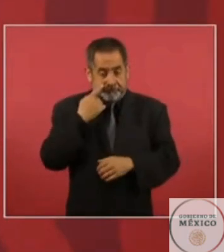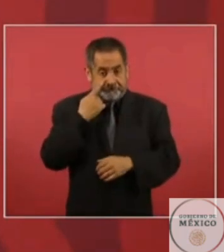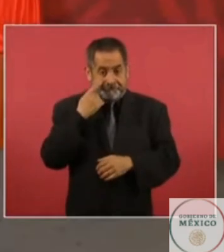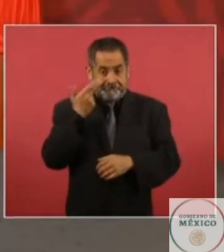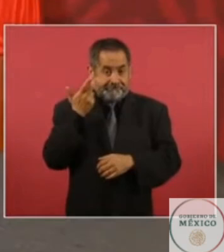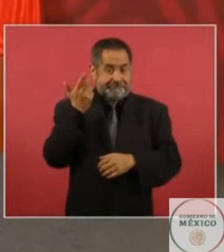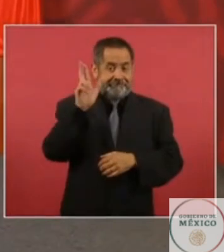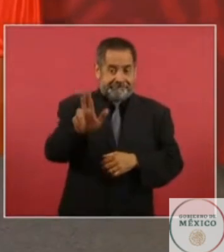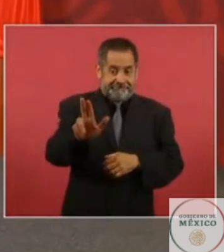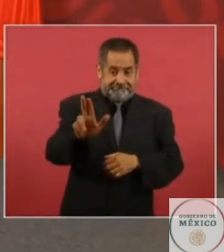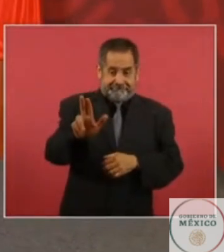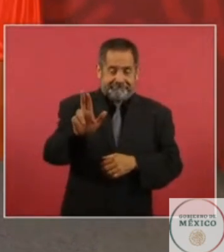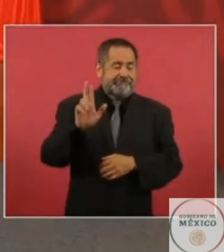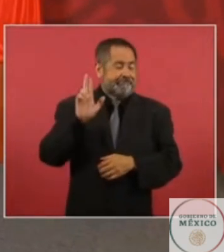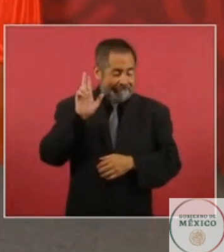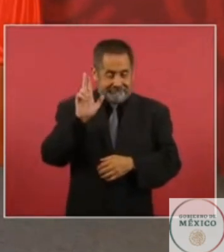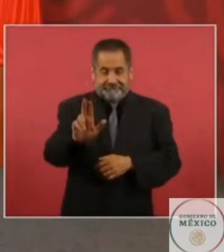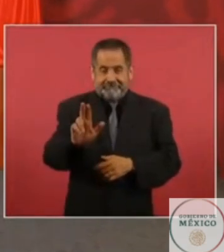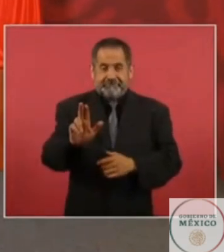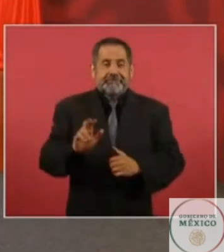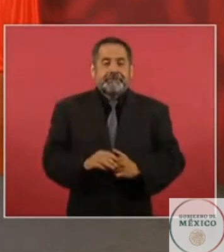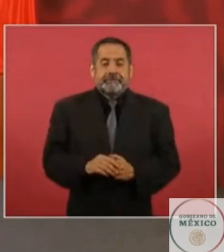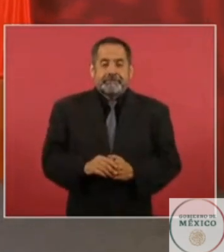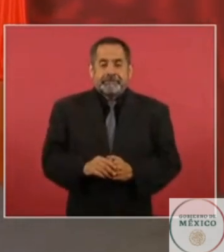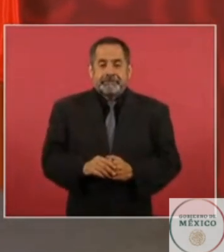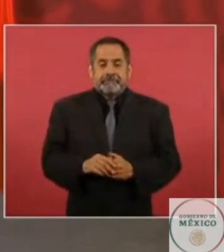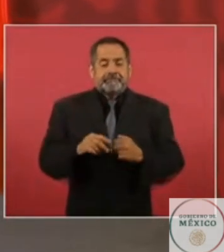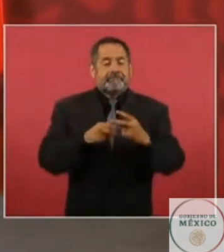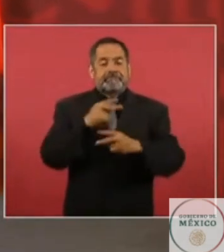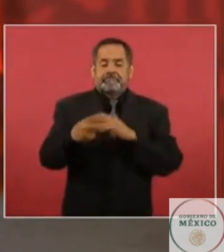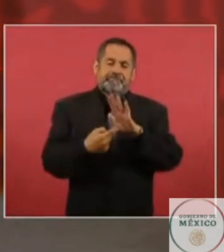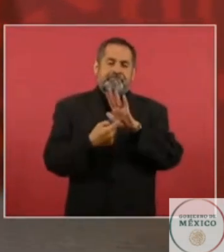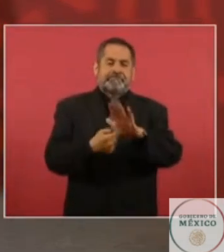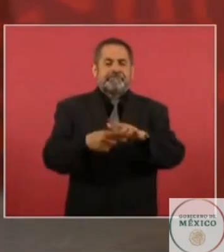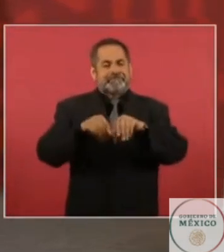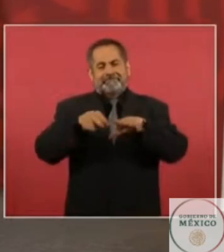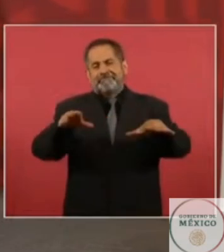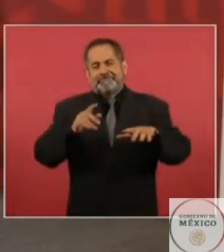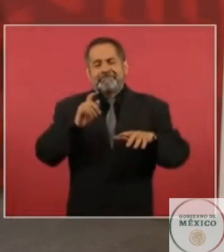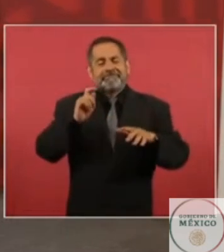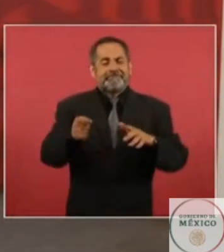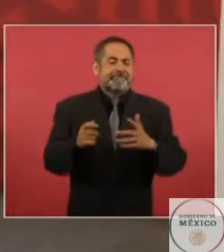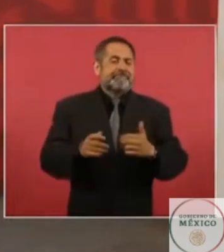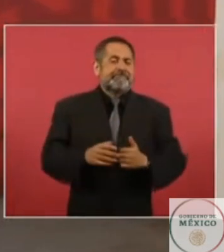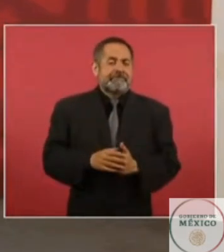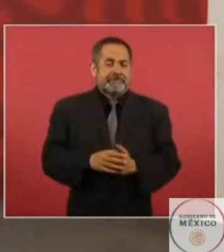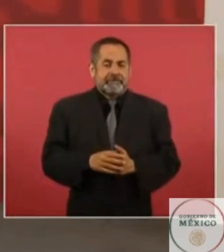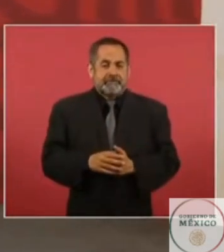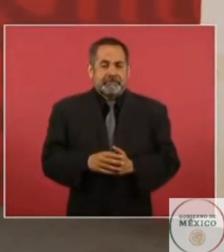el presidente le da un calladón de boca a gente de Claudia X González, a intelectuales, a gente